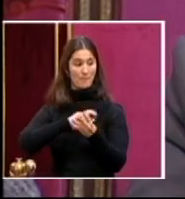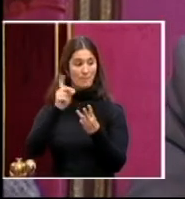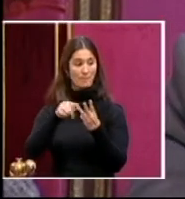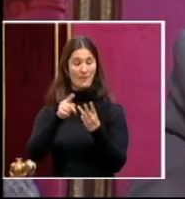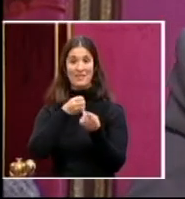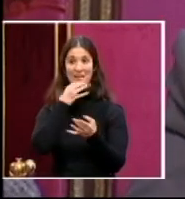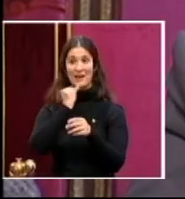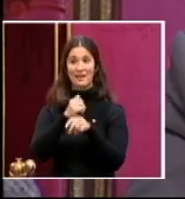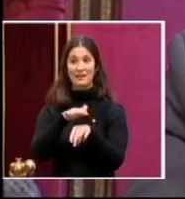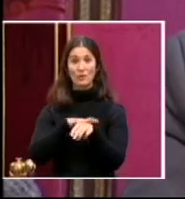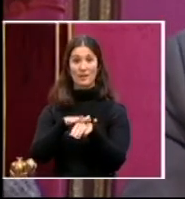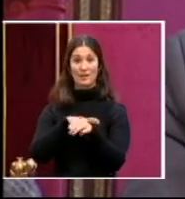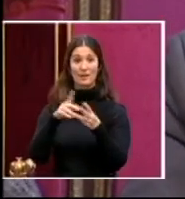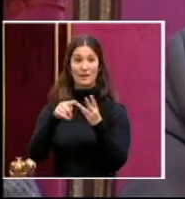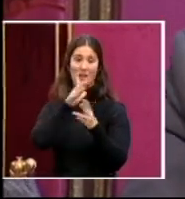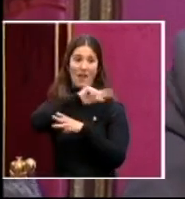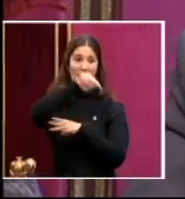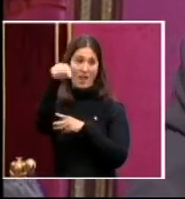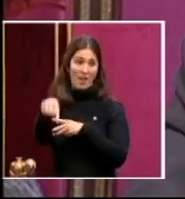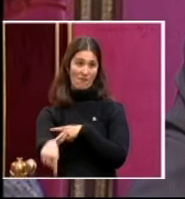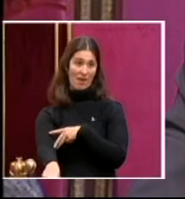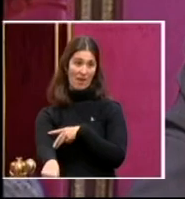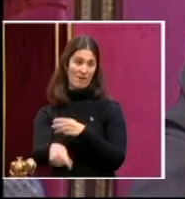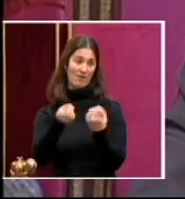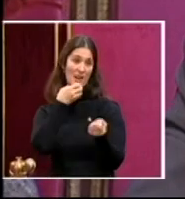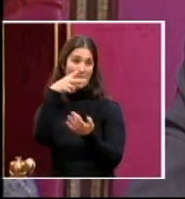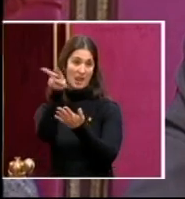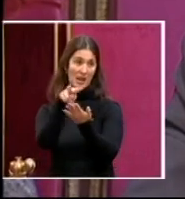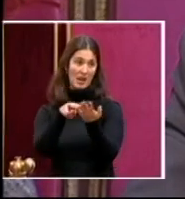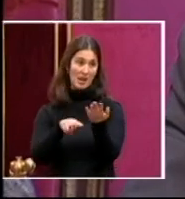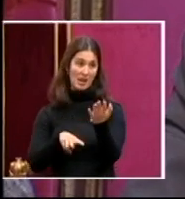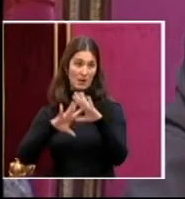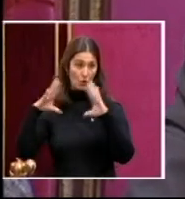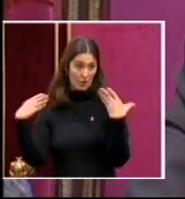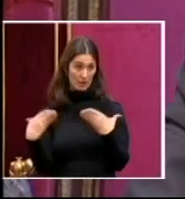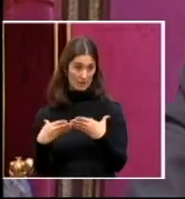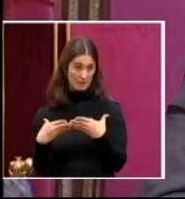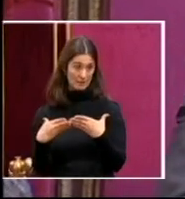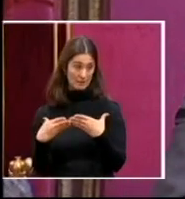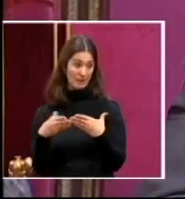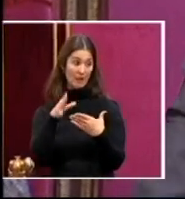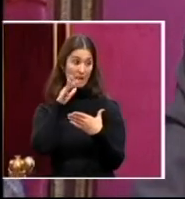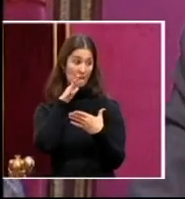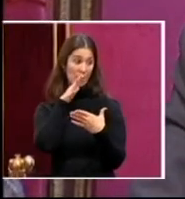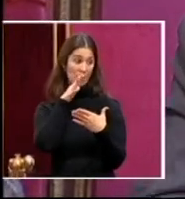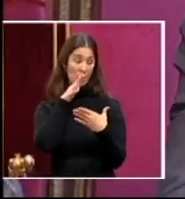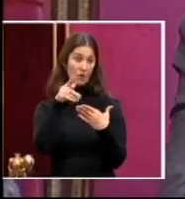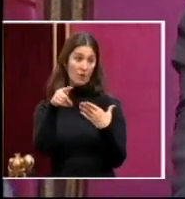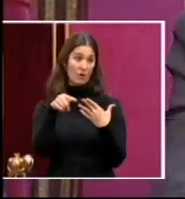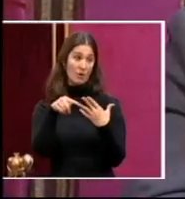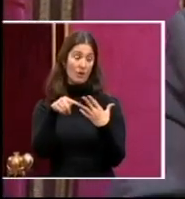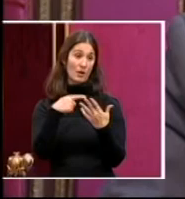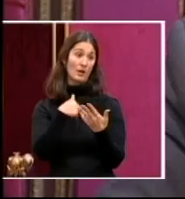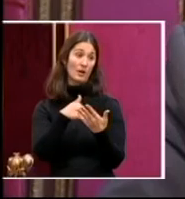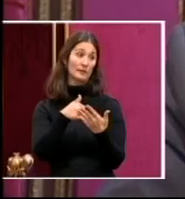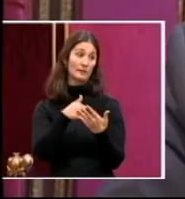declaración institucional es precisamente la que vamos a bajar abajo para hacer la lectura colectiva. Aún así, el